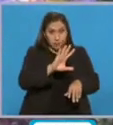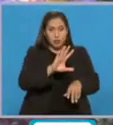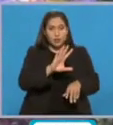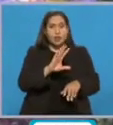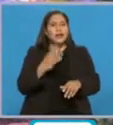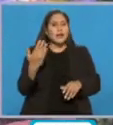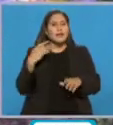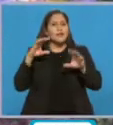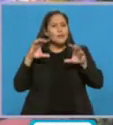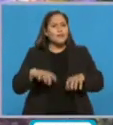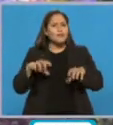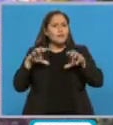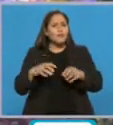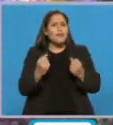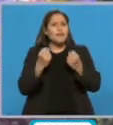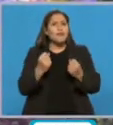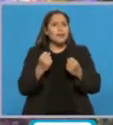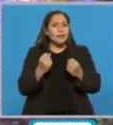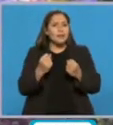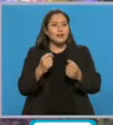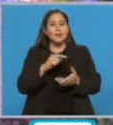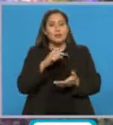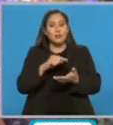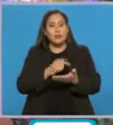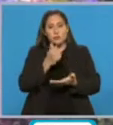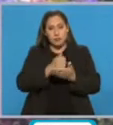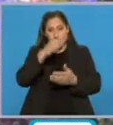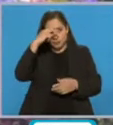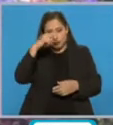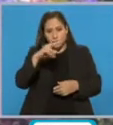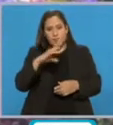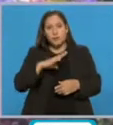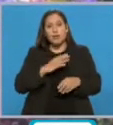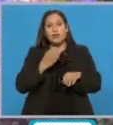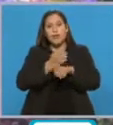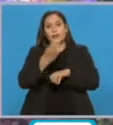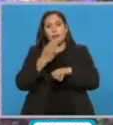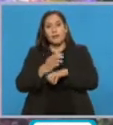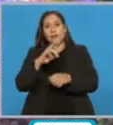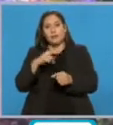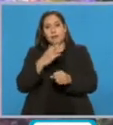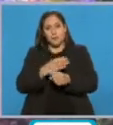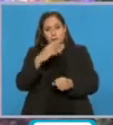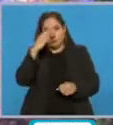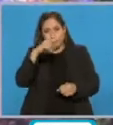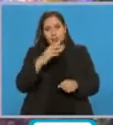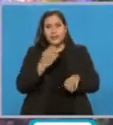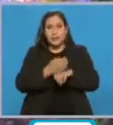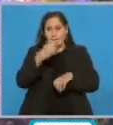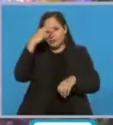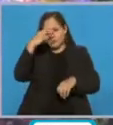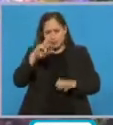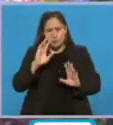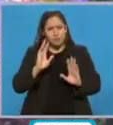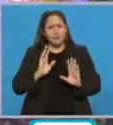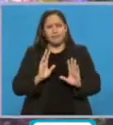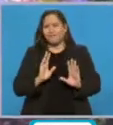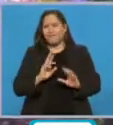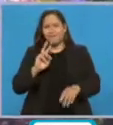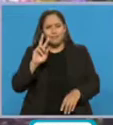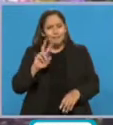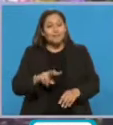últimamente las lluvias que han estado azotando muy fuertemente la Ciudad de México, algunos otros estados de la República, Baja Estado de México, Los o sea, Cabos. de